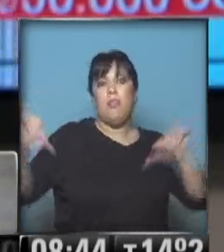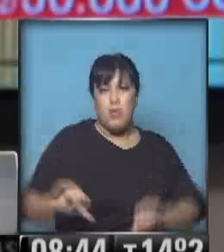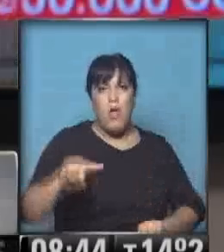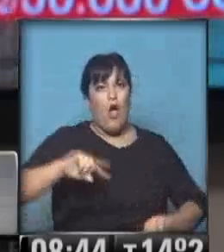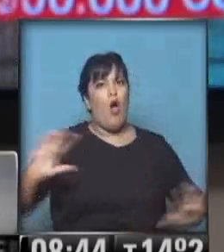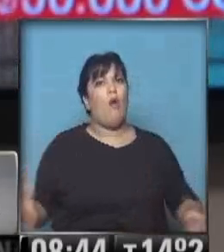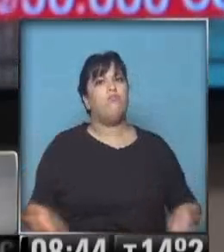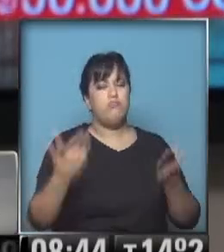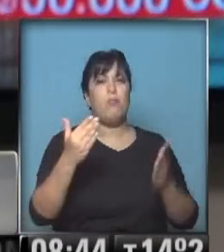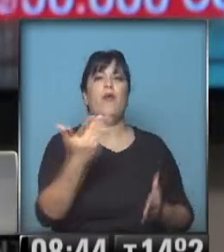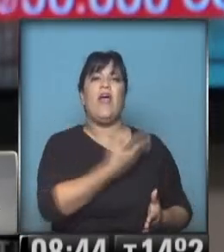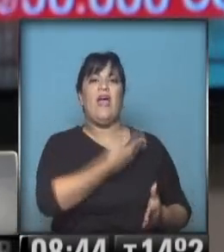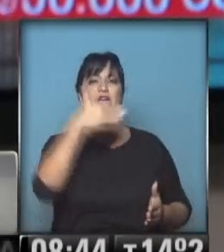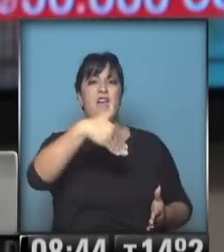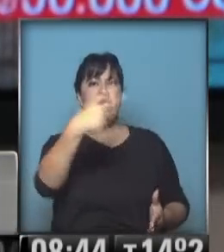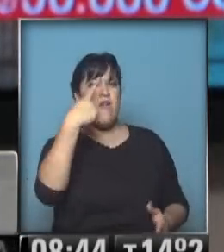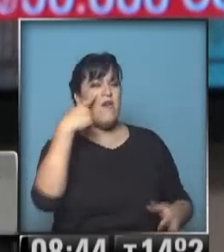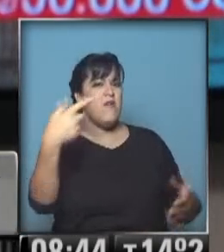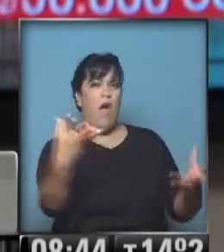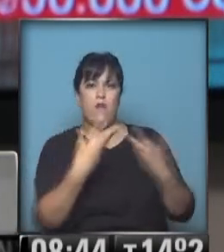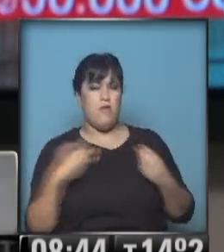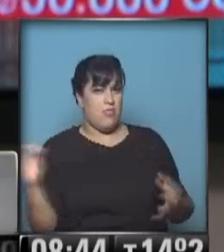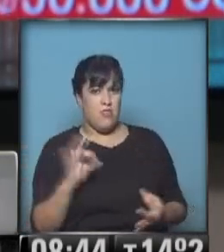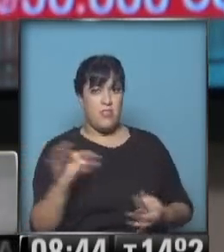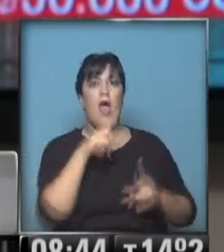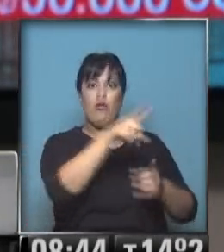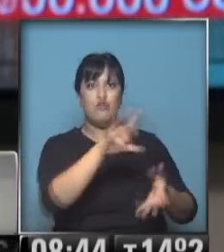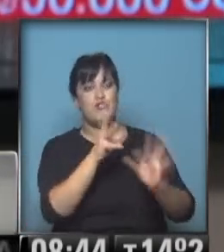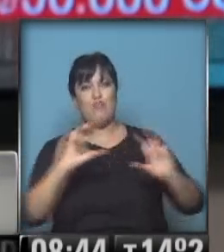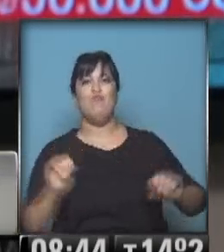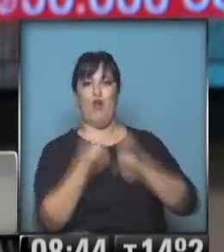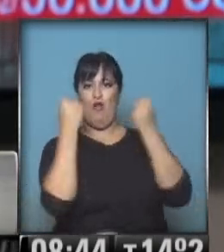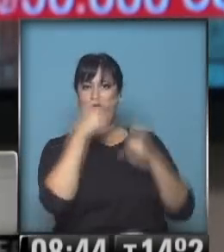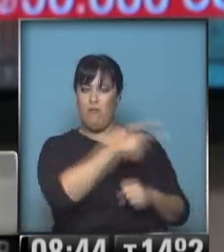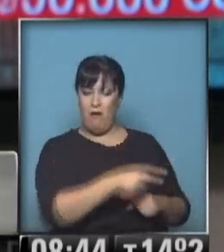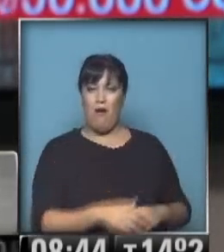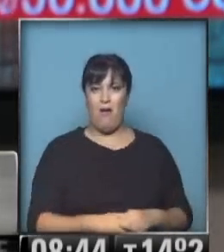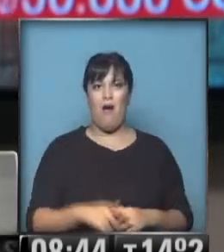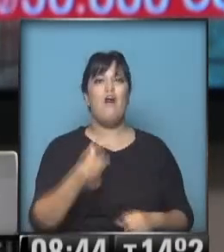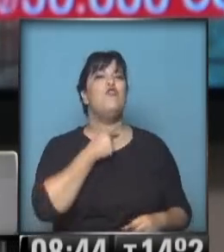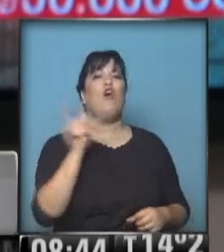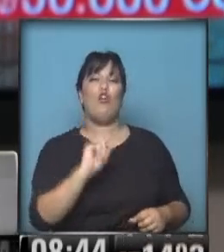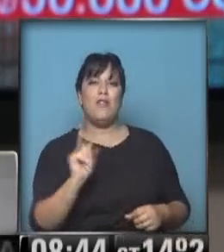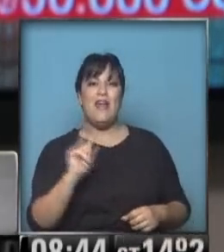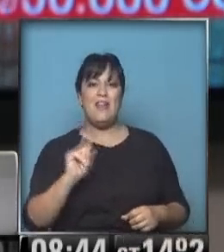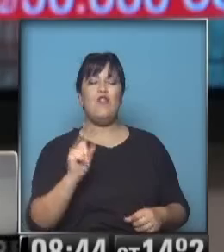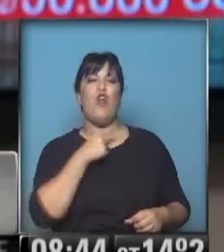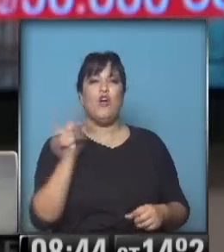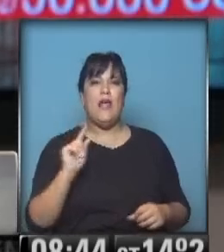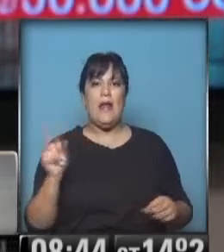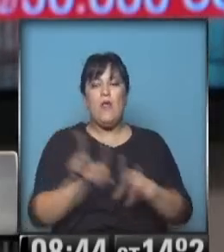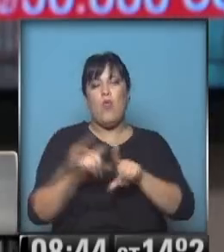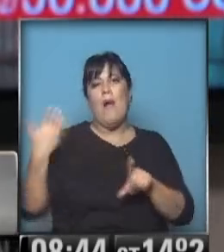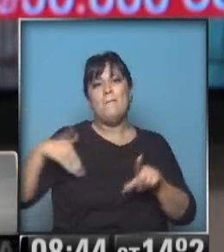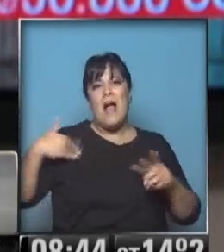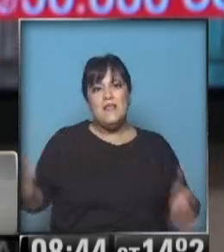asesoramiento o la asistencia del fondo monetario internacional sin haber salido con la fórmula que planteaban estos organismos